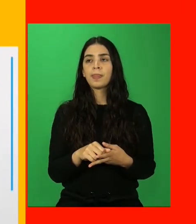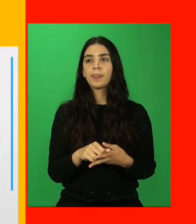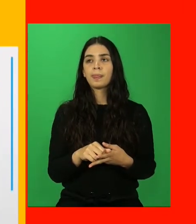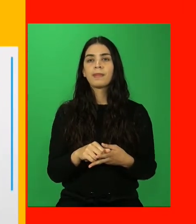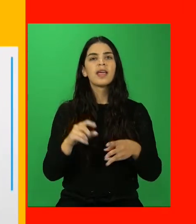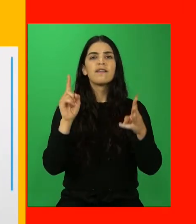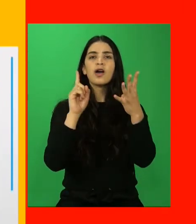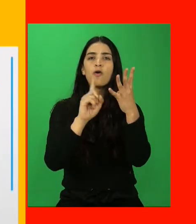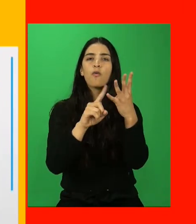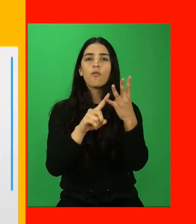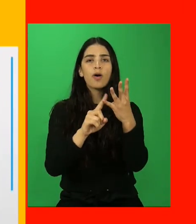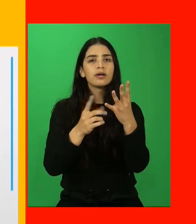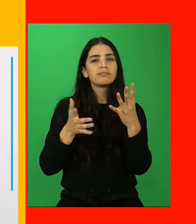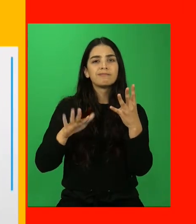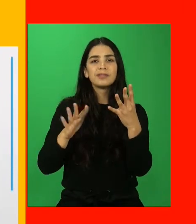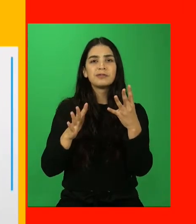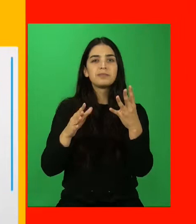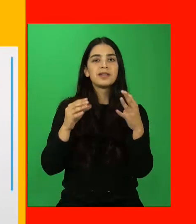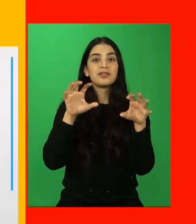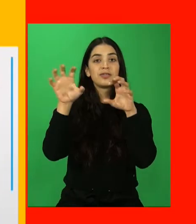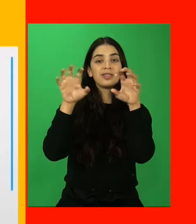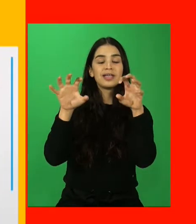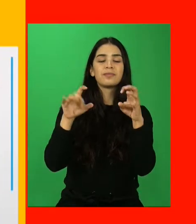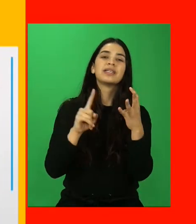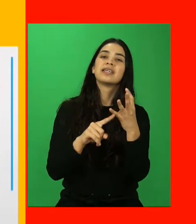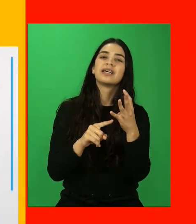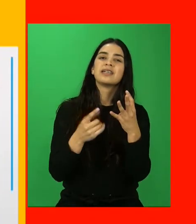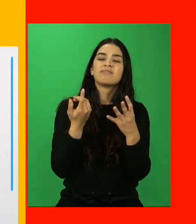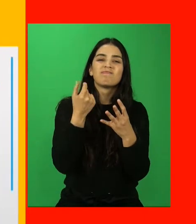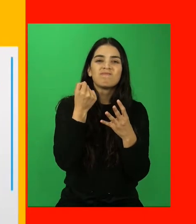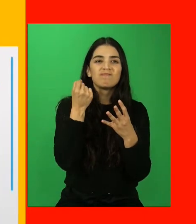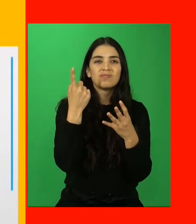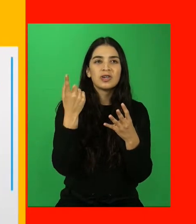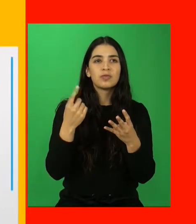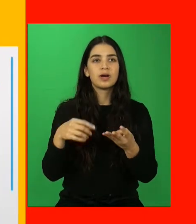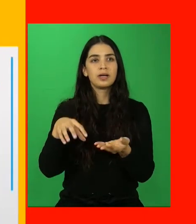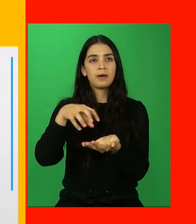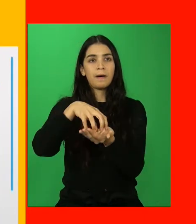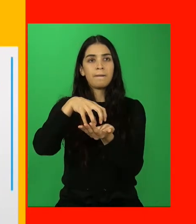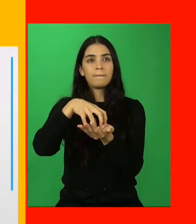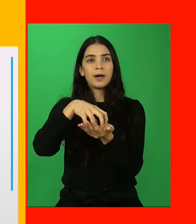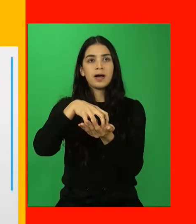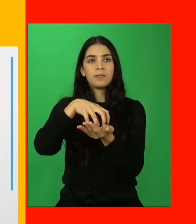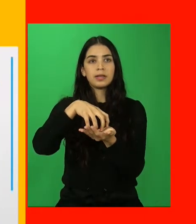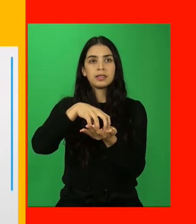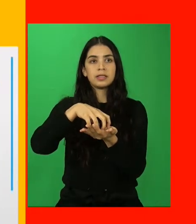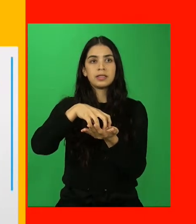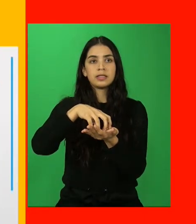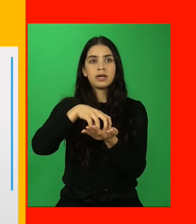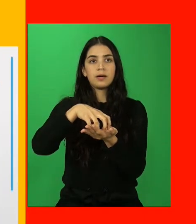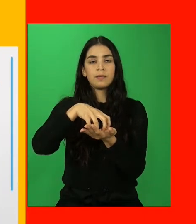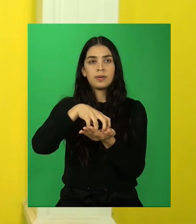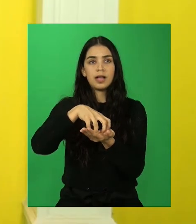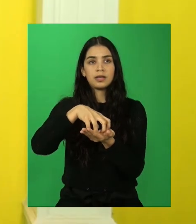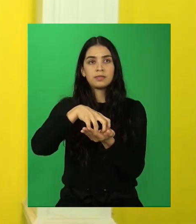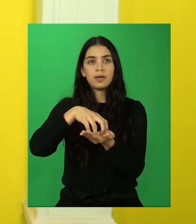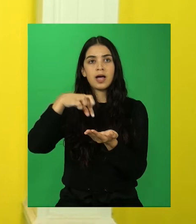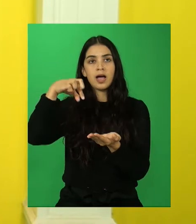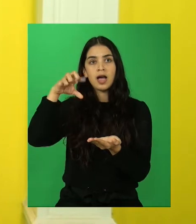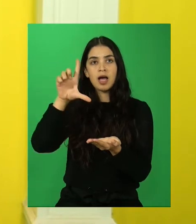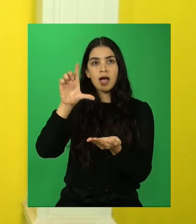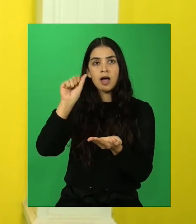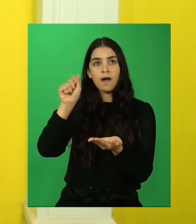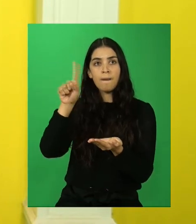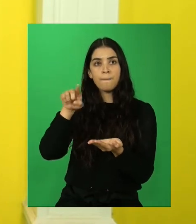estado de la materia. Este cuarto estado de la materia se llama plasma. Esta se forma